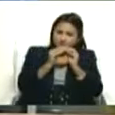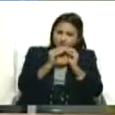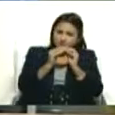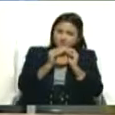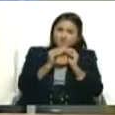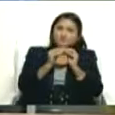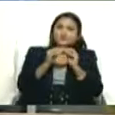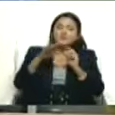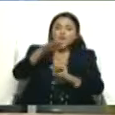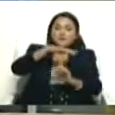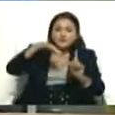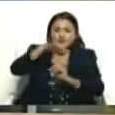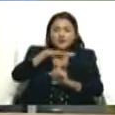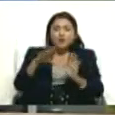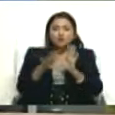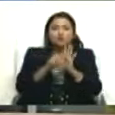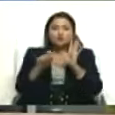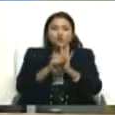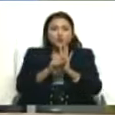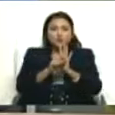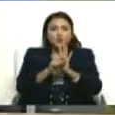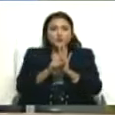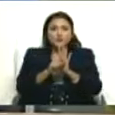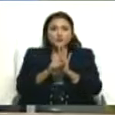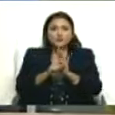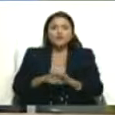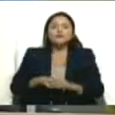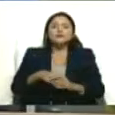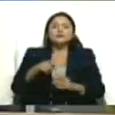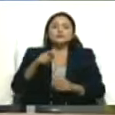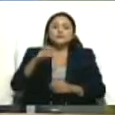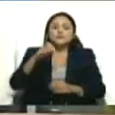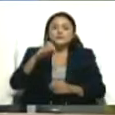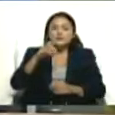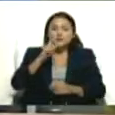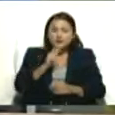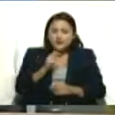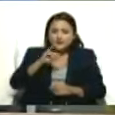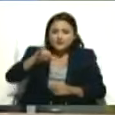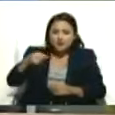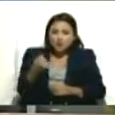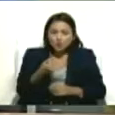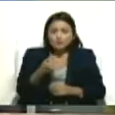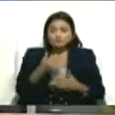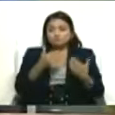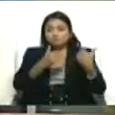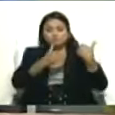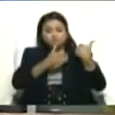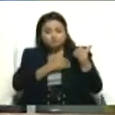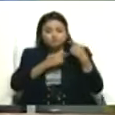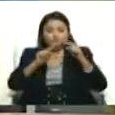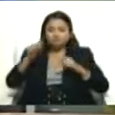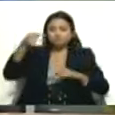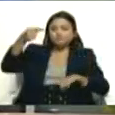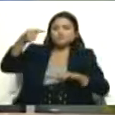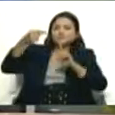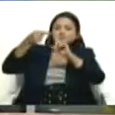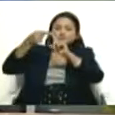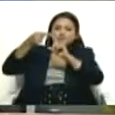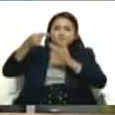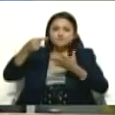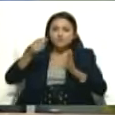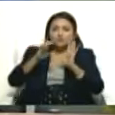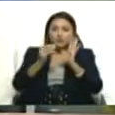Sala Constitucional del Tribunal Supremo de Justicia como máxima intérprete y última de